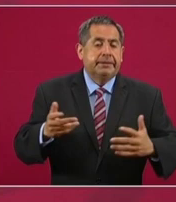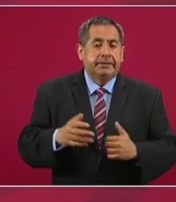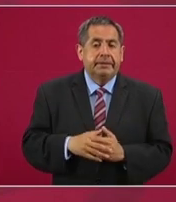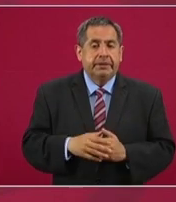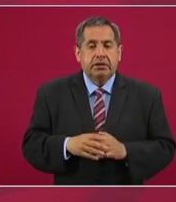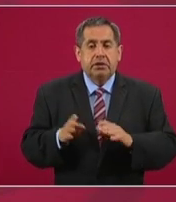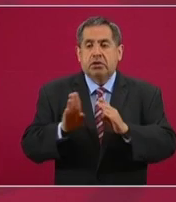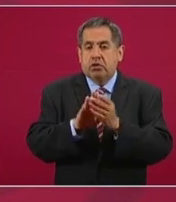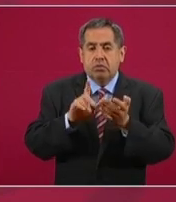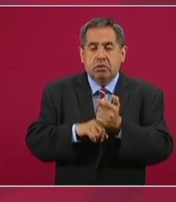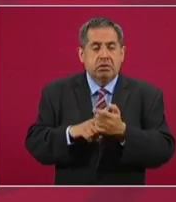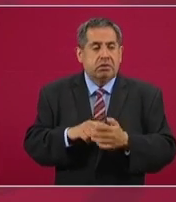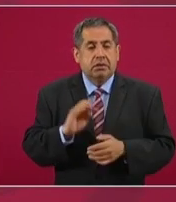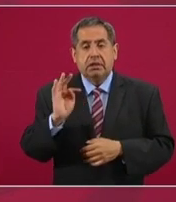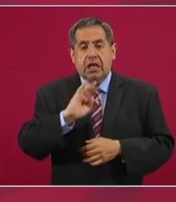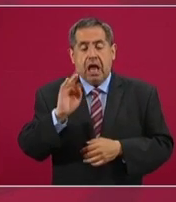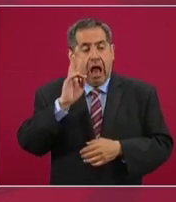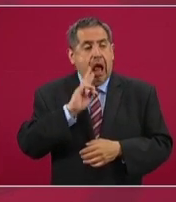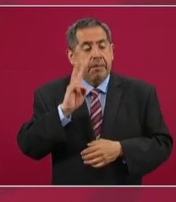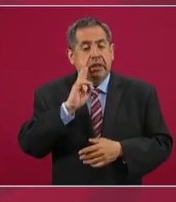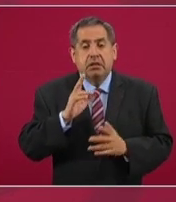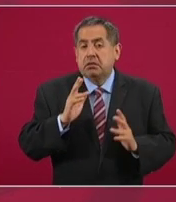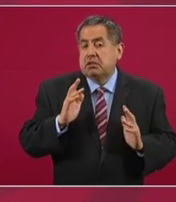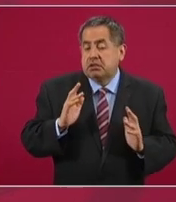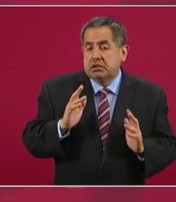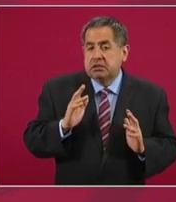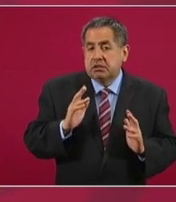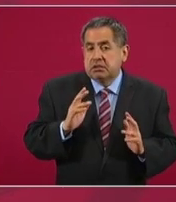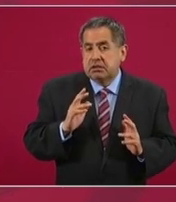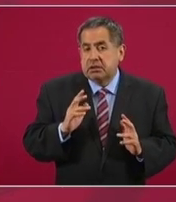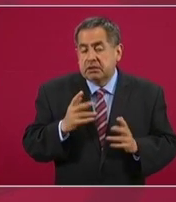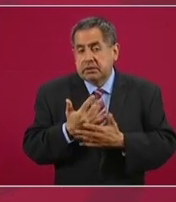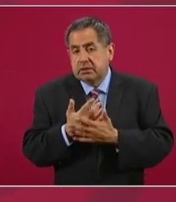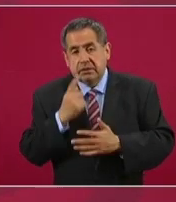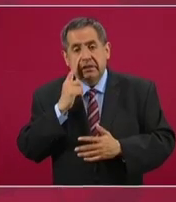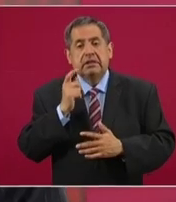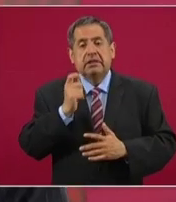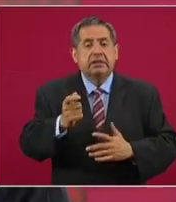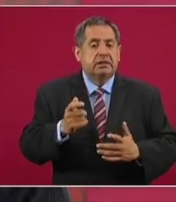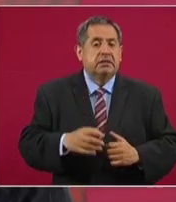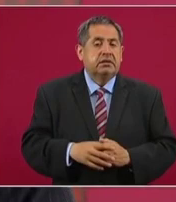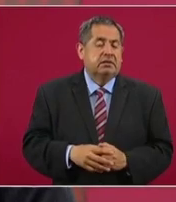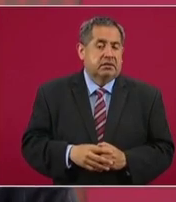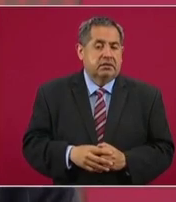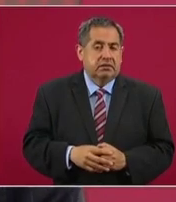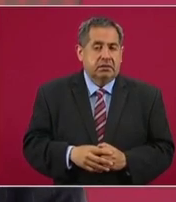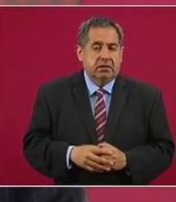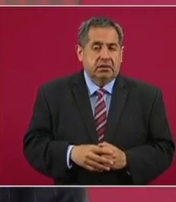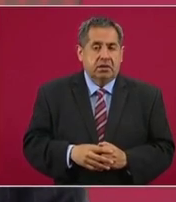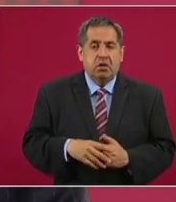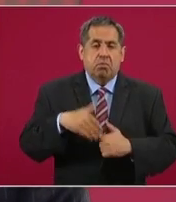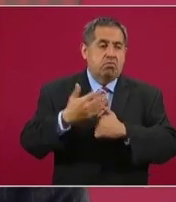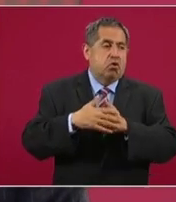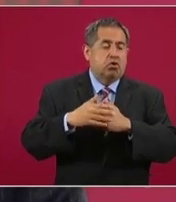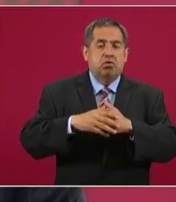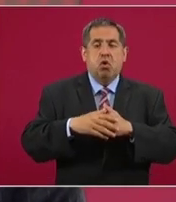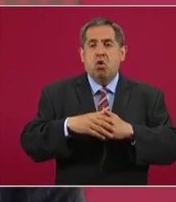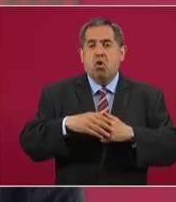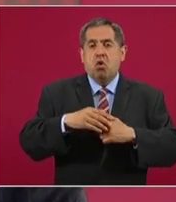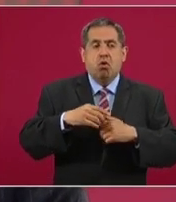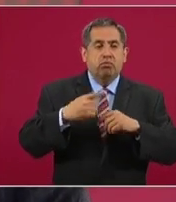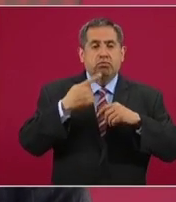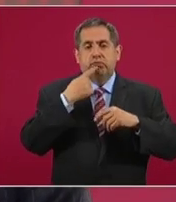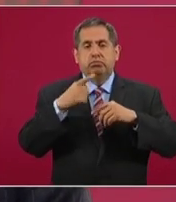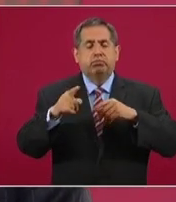las acusaciones que se están haciendo y se van a dar a conocer el día de